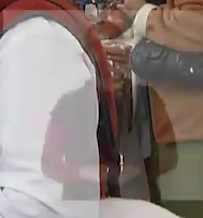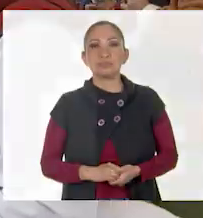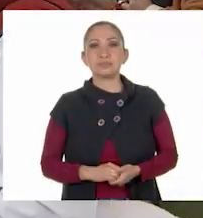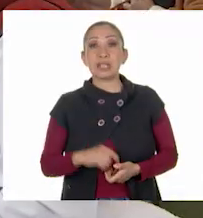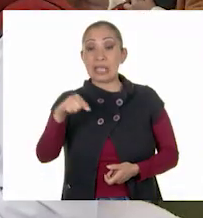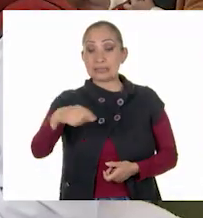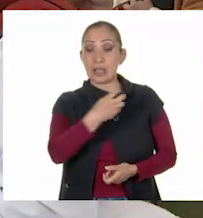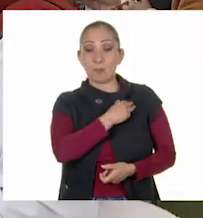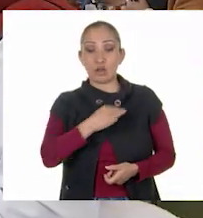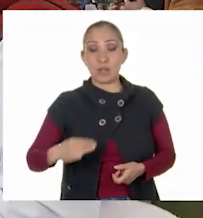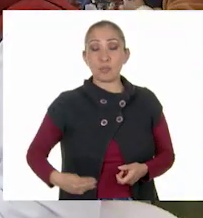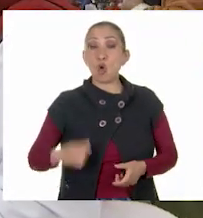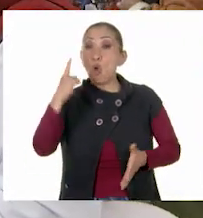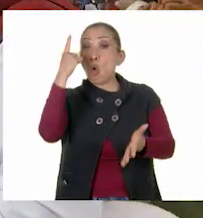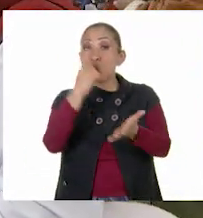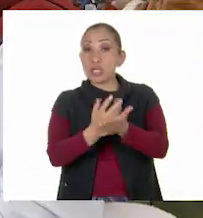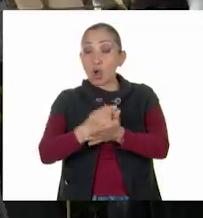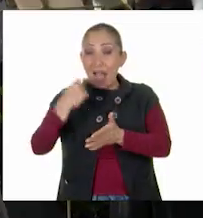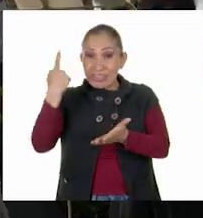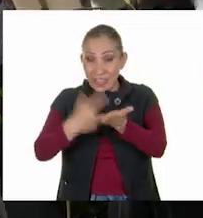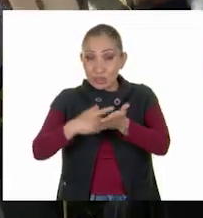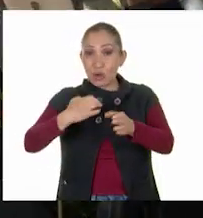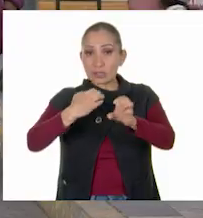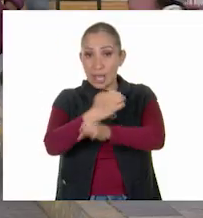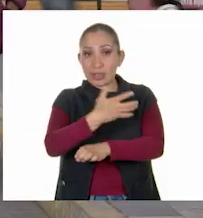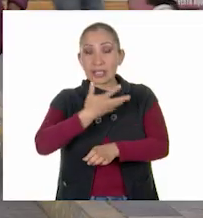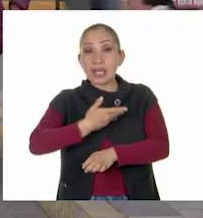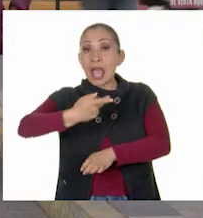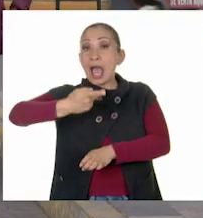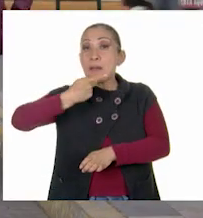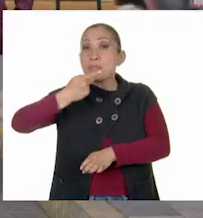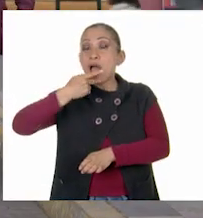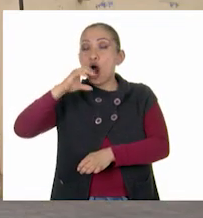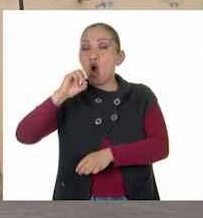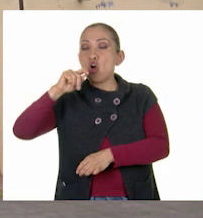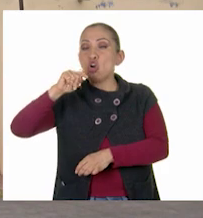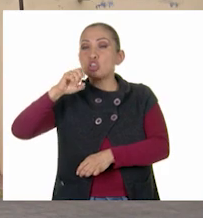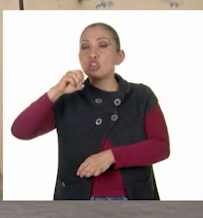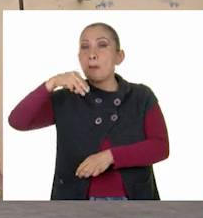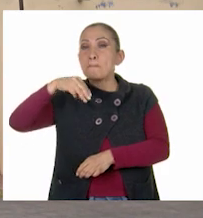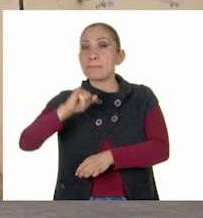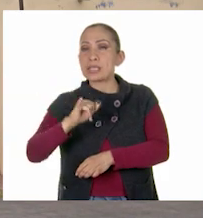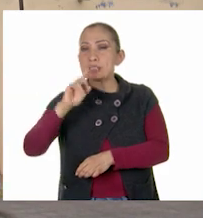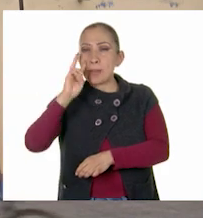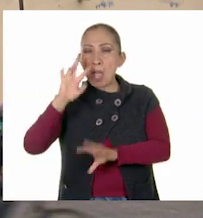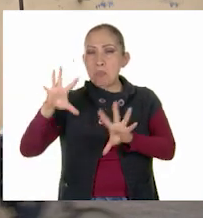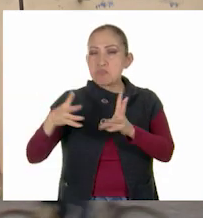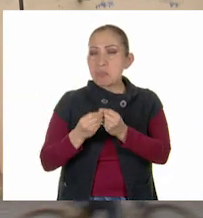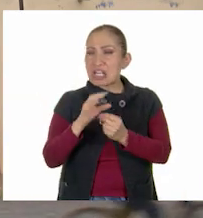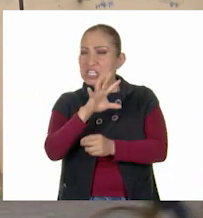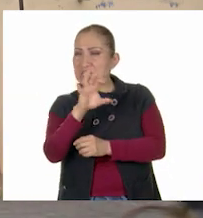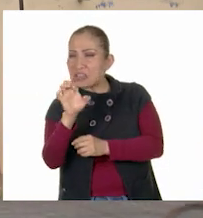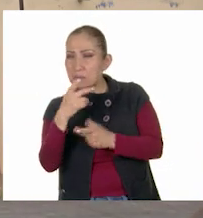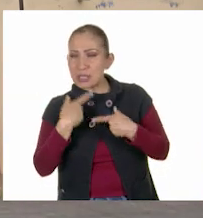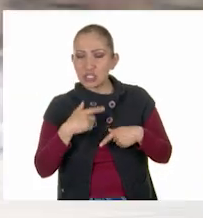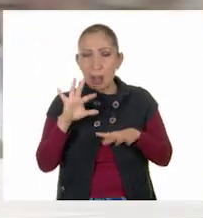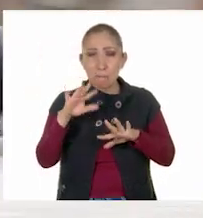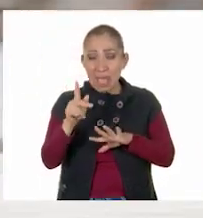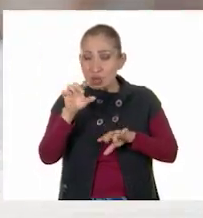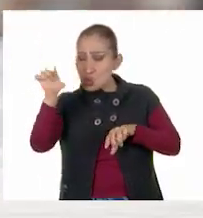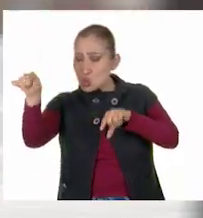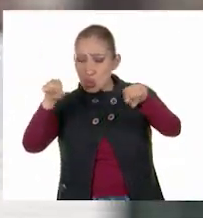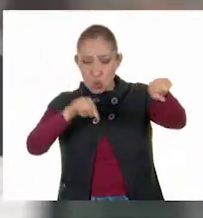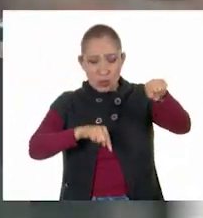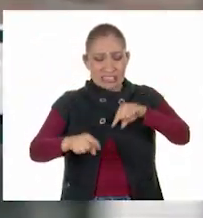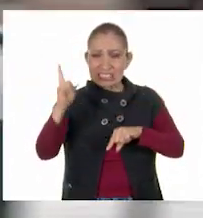Este municipio es el único de la entidad que conserva hablantes de otomí. Han calculado cerca de 500, pero están tan